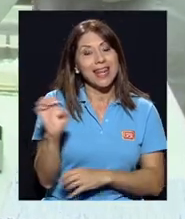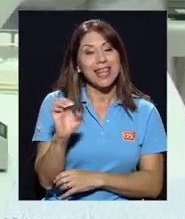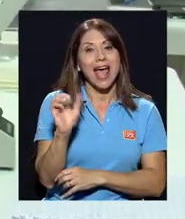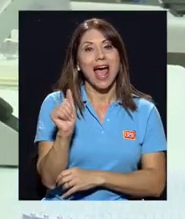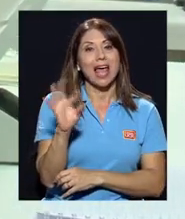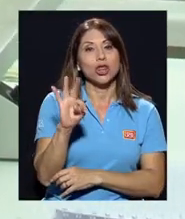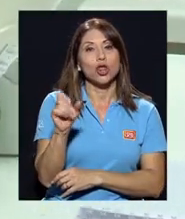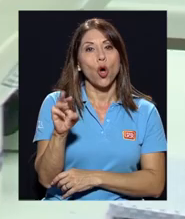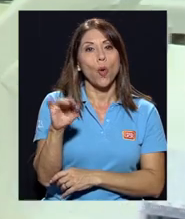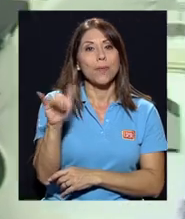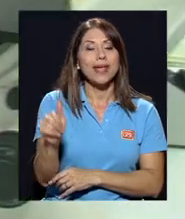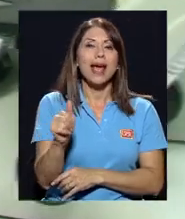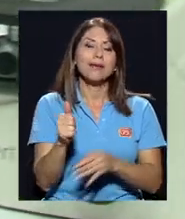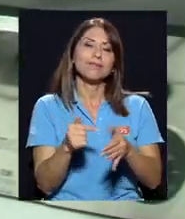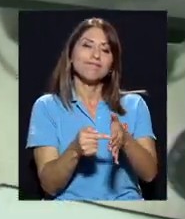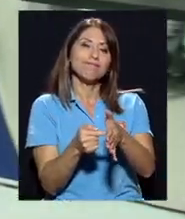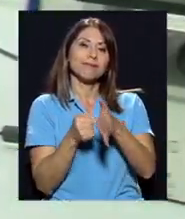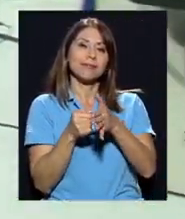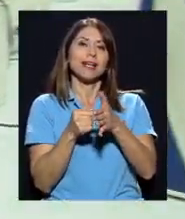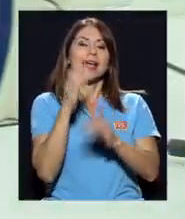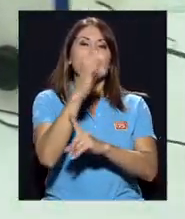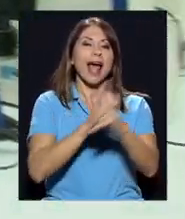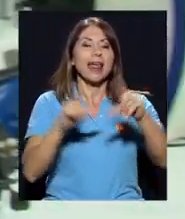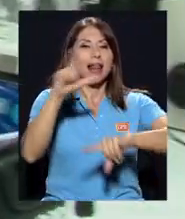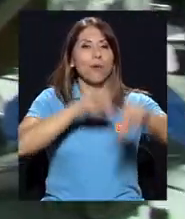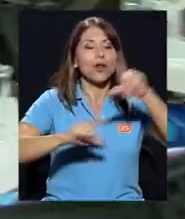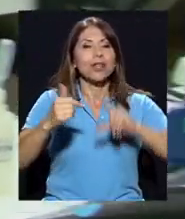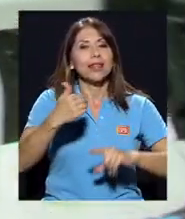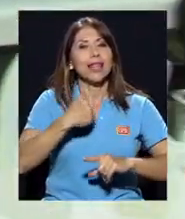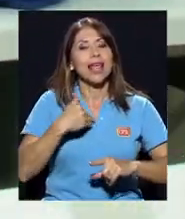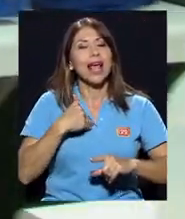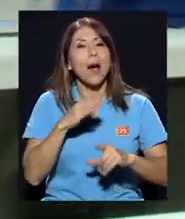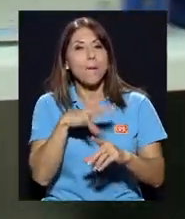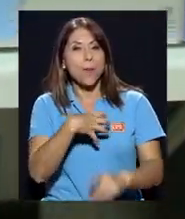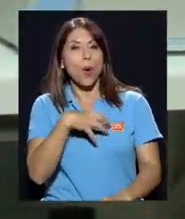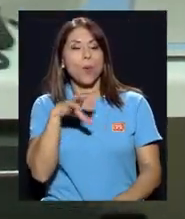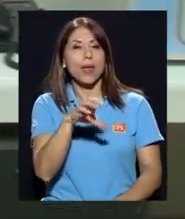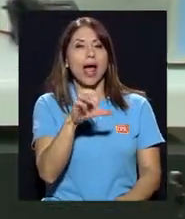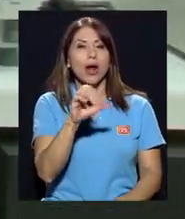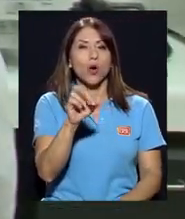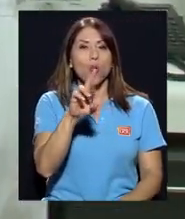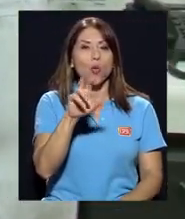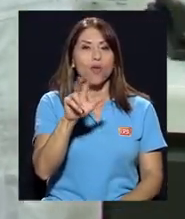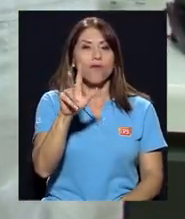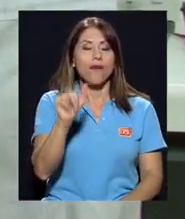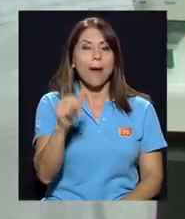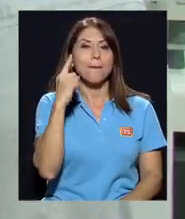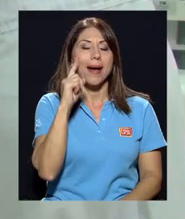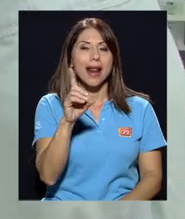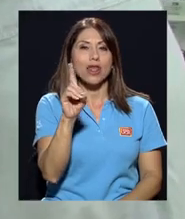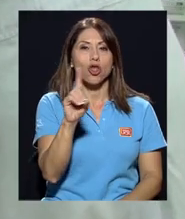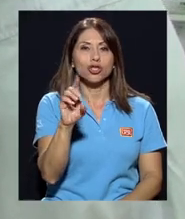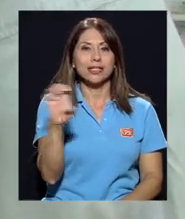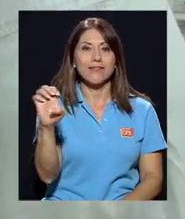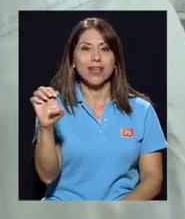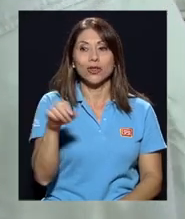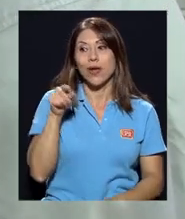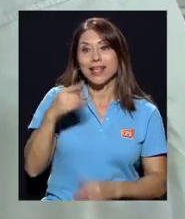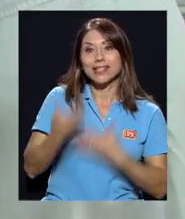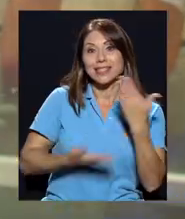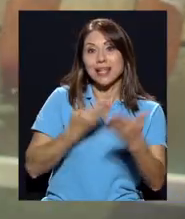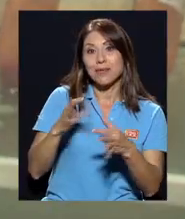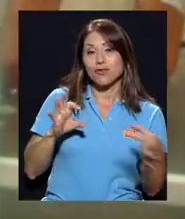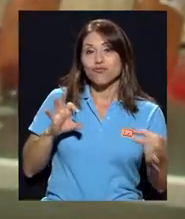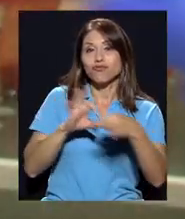cada laboratorio tenga su propia curva de calibración dosis-efecto. El servicio de laboratorio se origina en el marco del